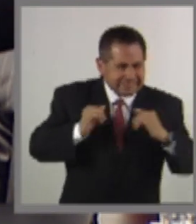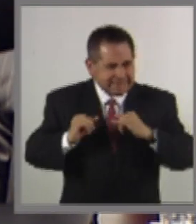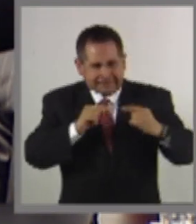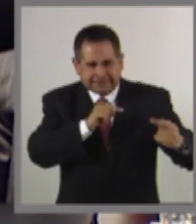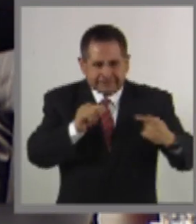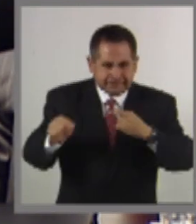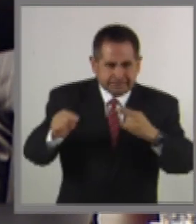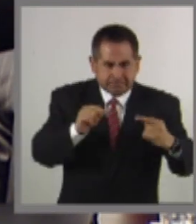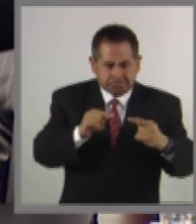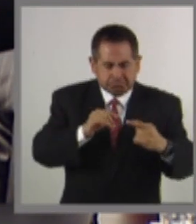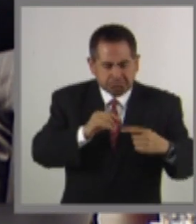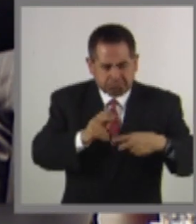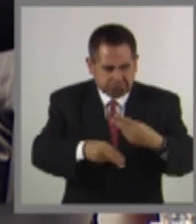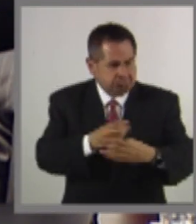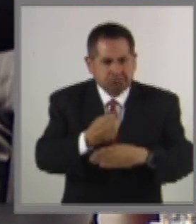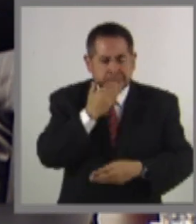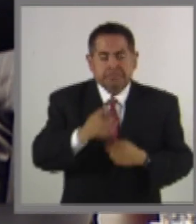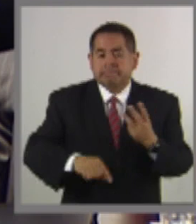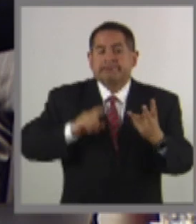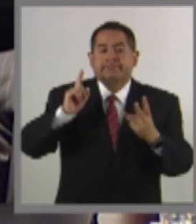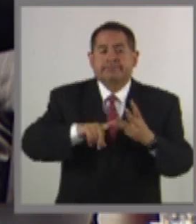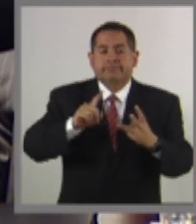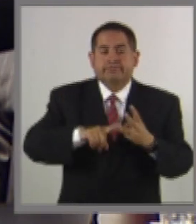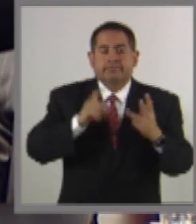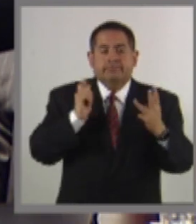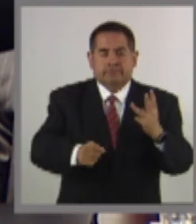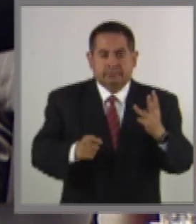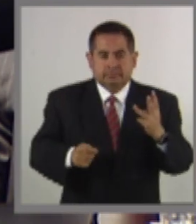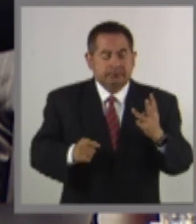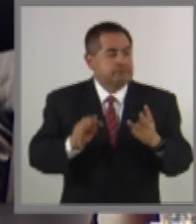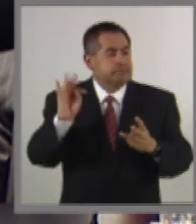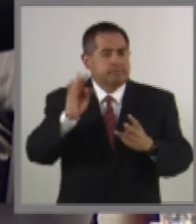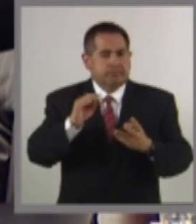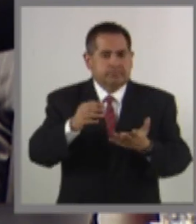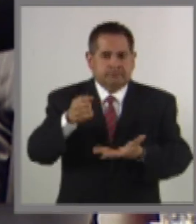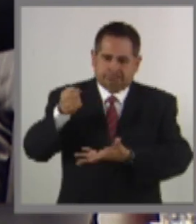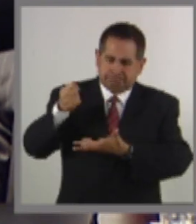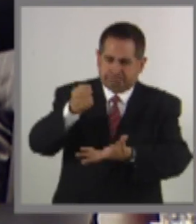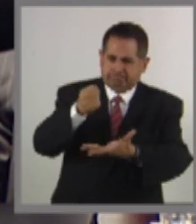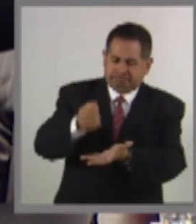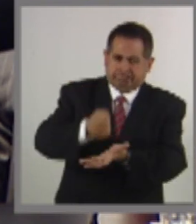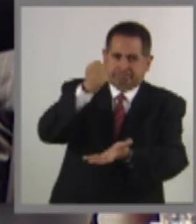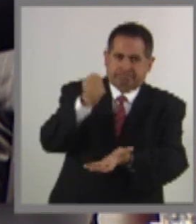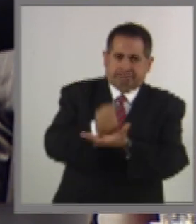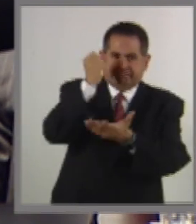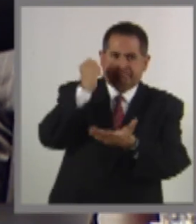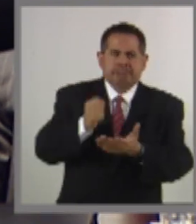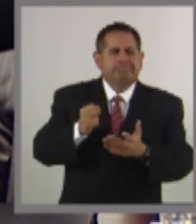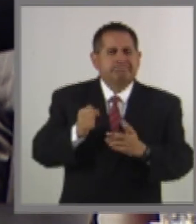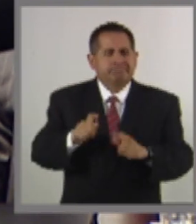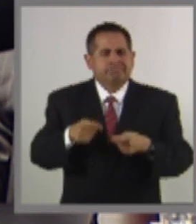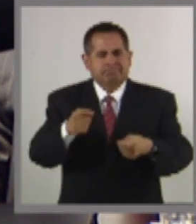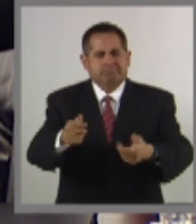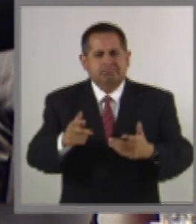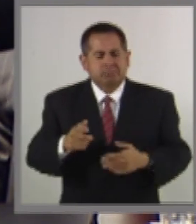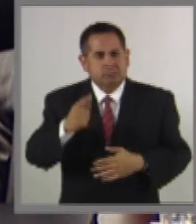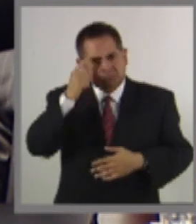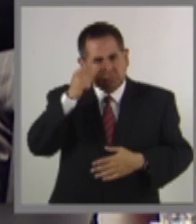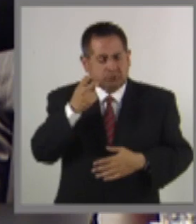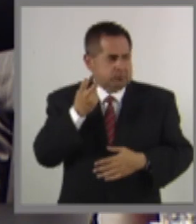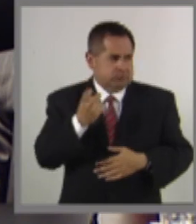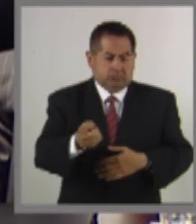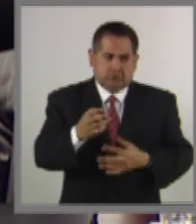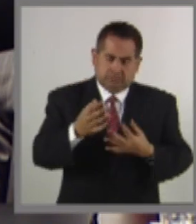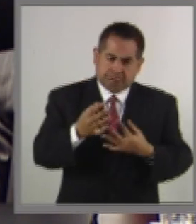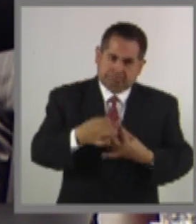y lo pudimos hacer. Y el tercero es cuando se aprueba el presupuesto de egresos de la Federación. Digo que es uno de los actos